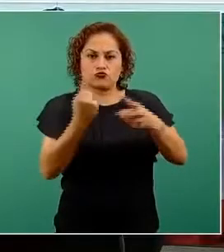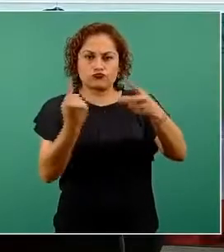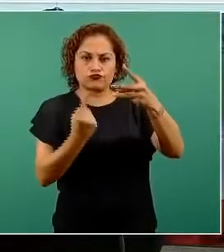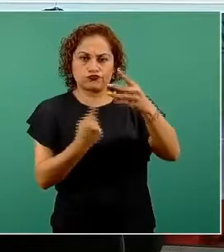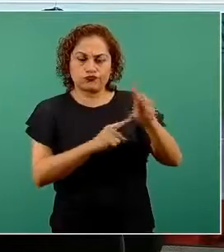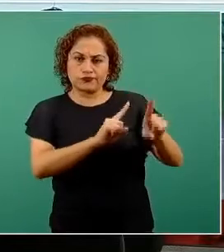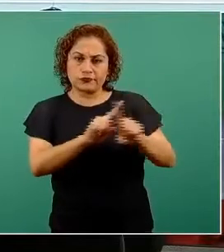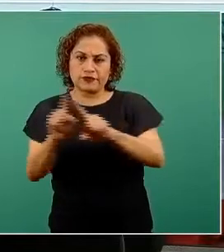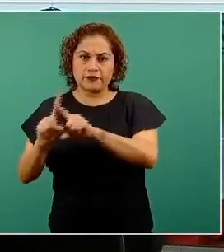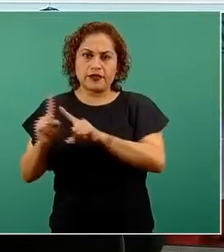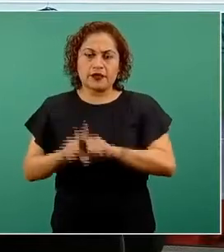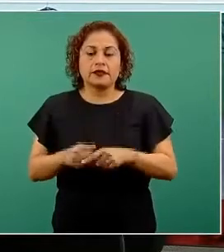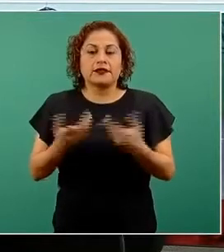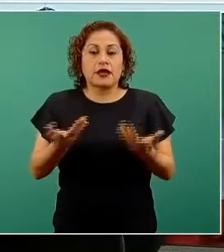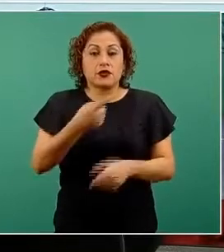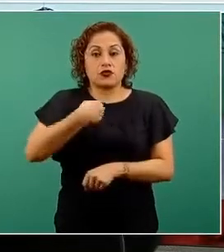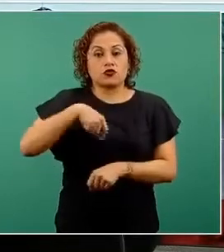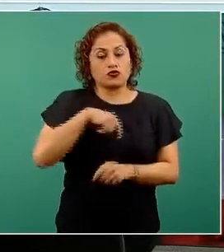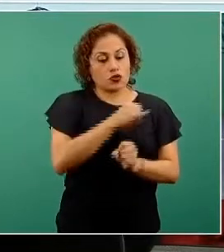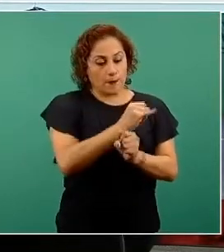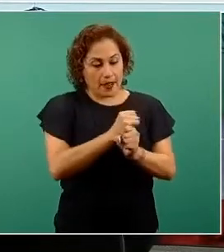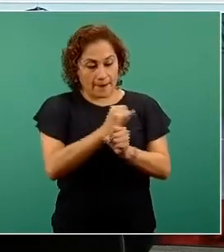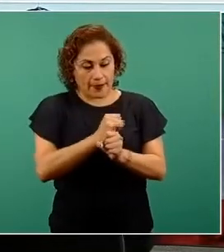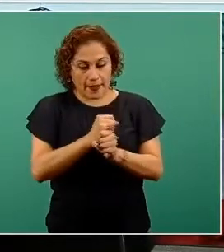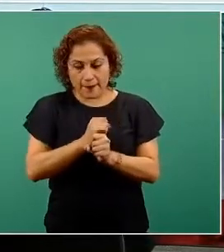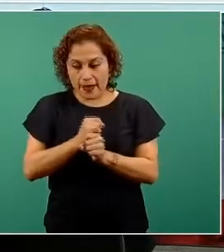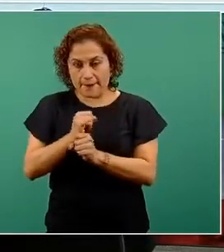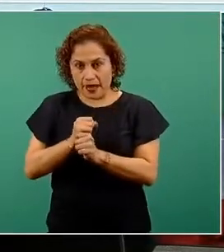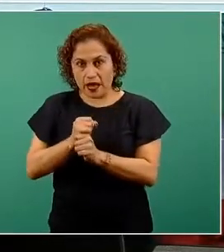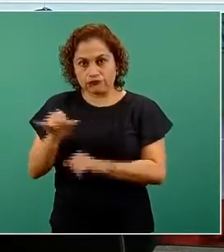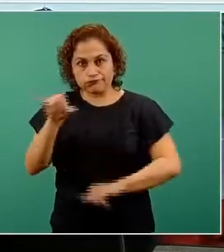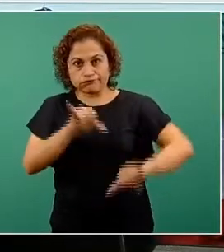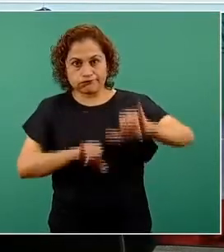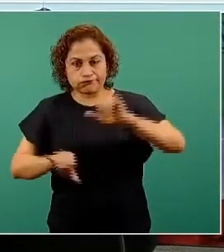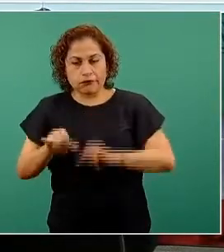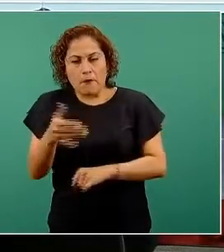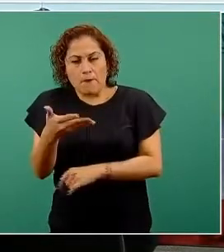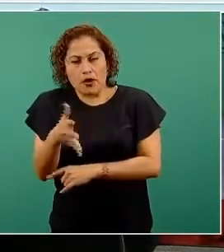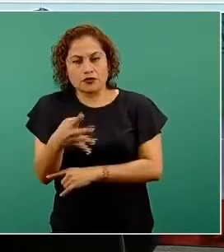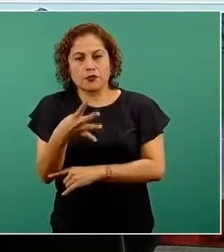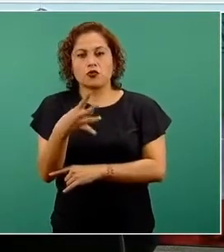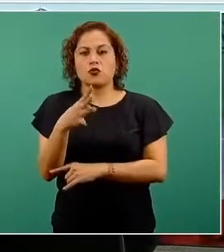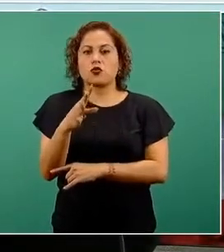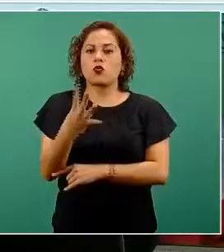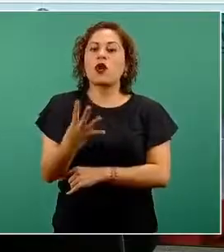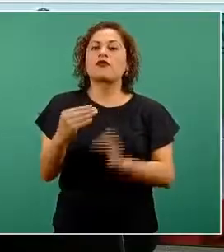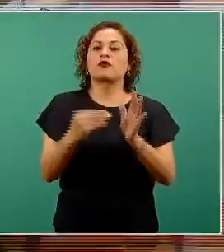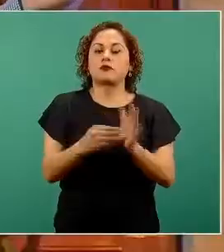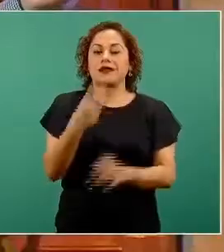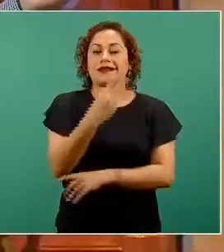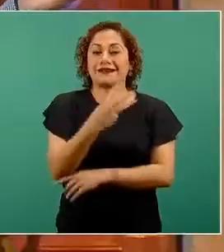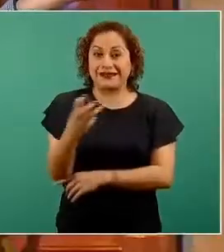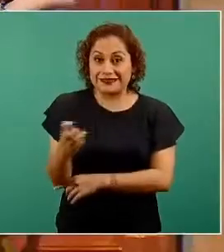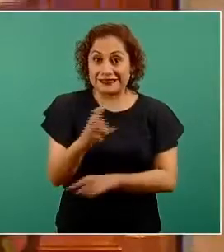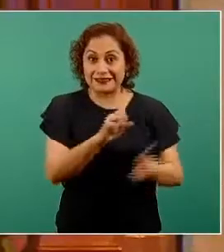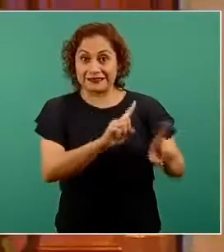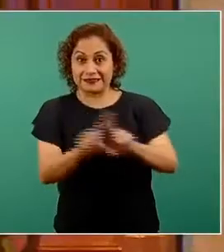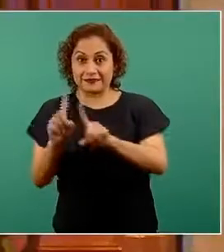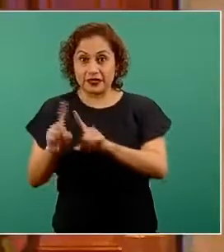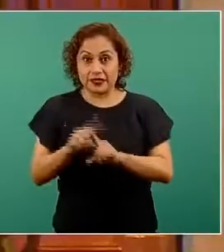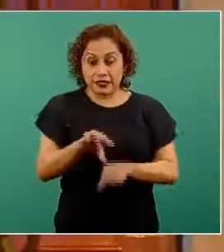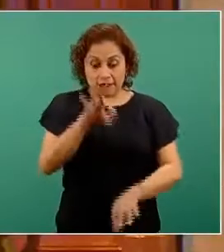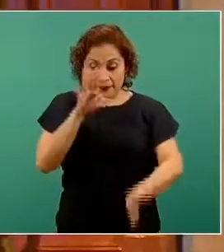de muestras que se mandó a secuenciación fueron un poco menos de 4.300. Por lo tanto, esta